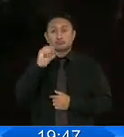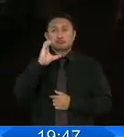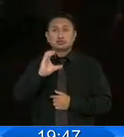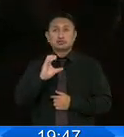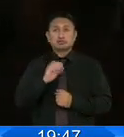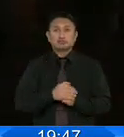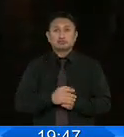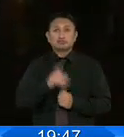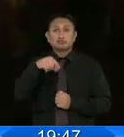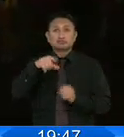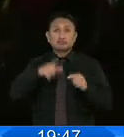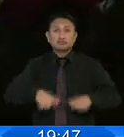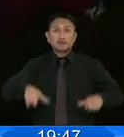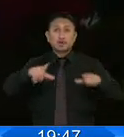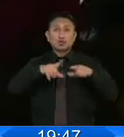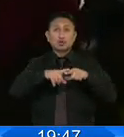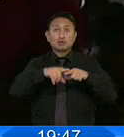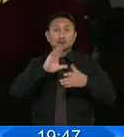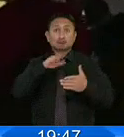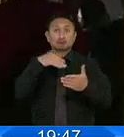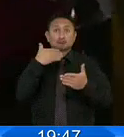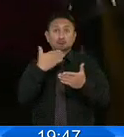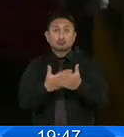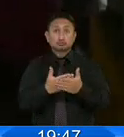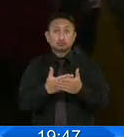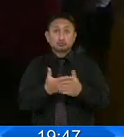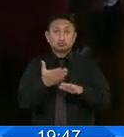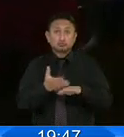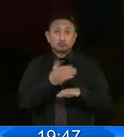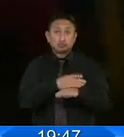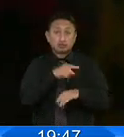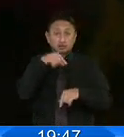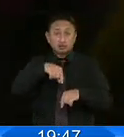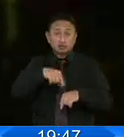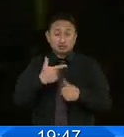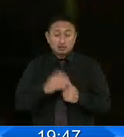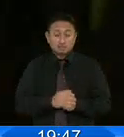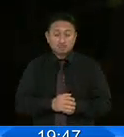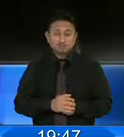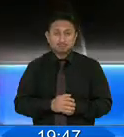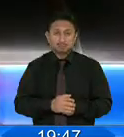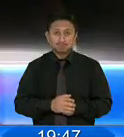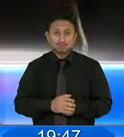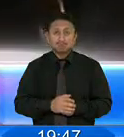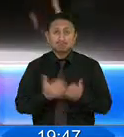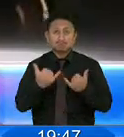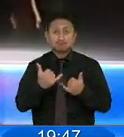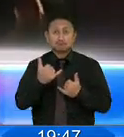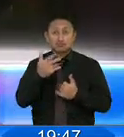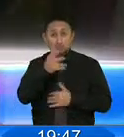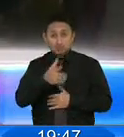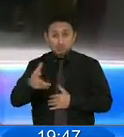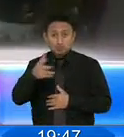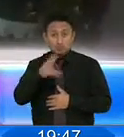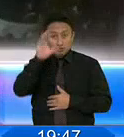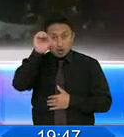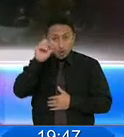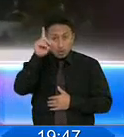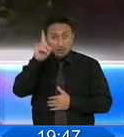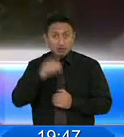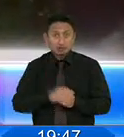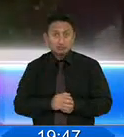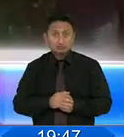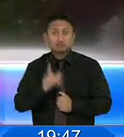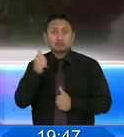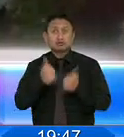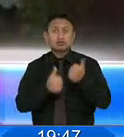lugar ellos llegaron hace pocos minutos y nosotros le vamos a mostrar en este momento las declaraciones del